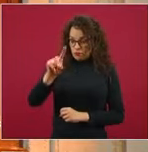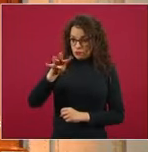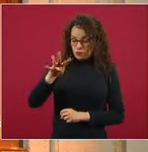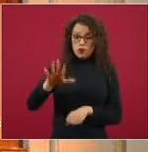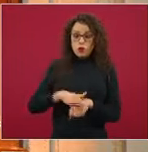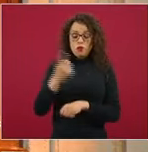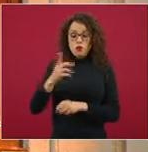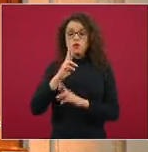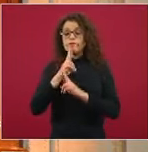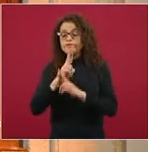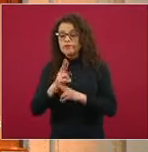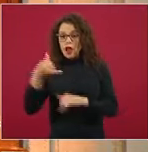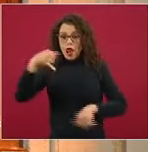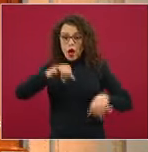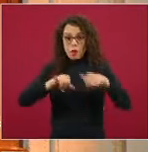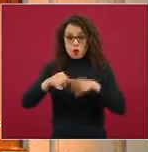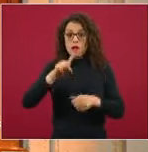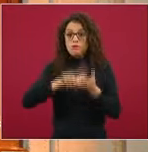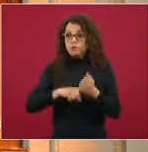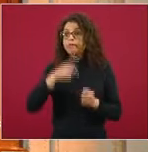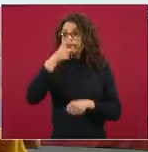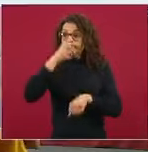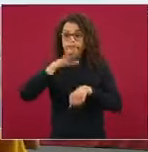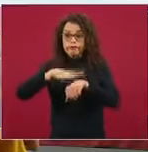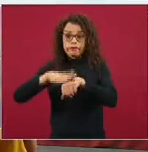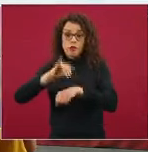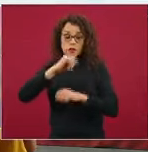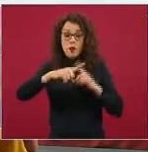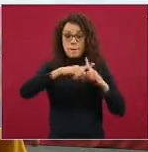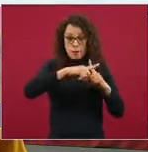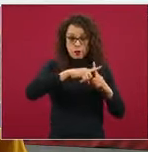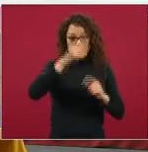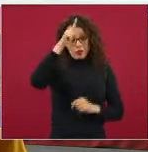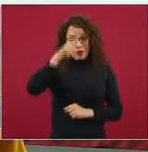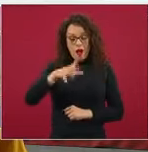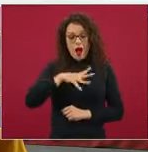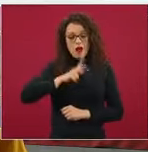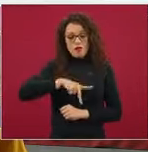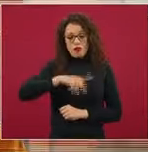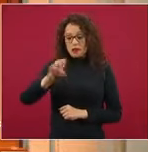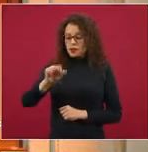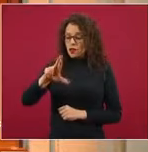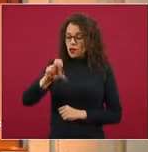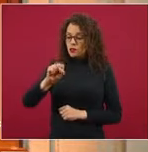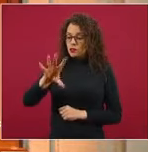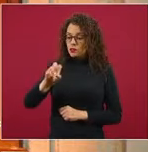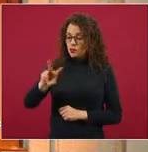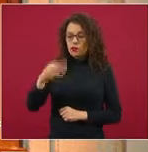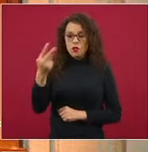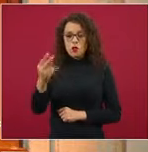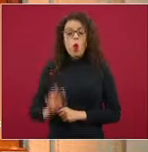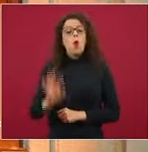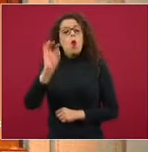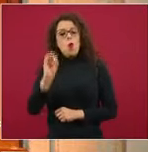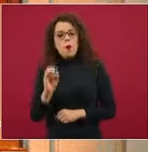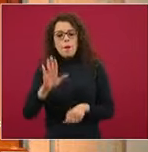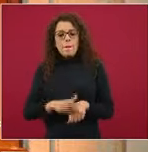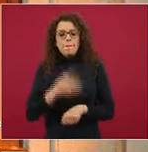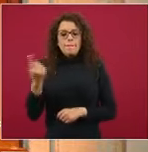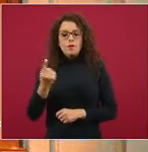de laboratorio fue positivo y se identificó la presencia del virus SARS-CoV-2, o porque producto de la